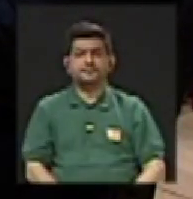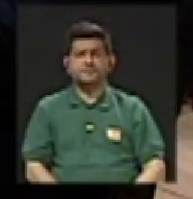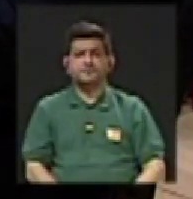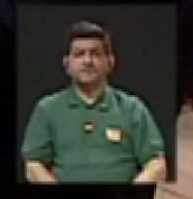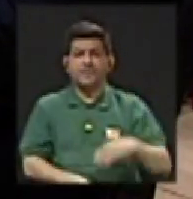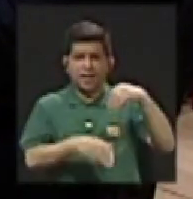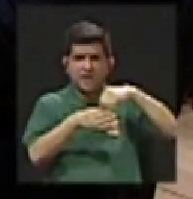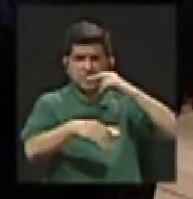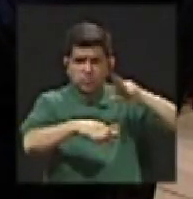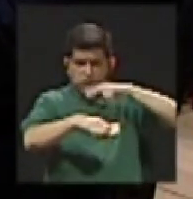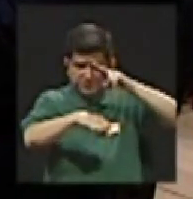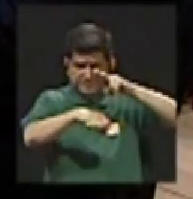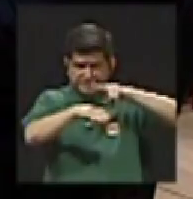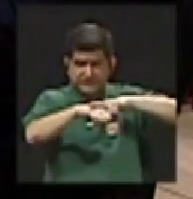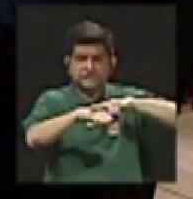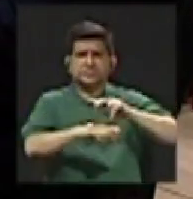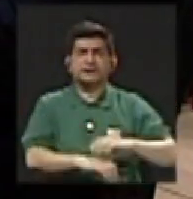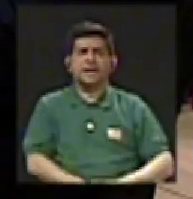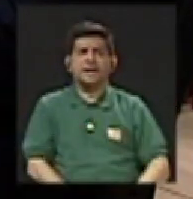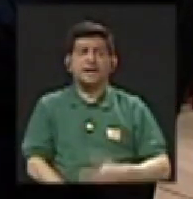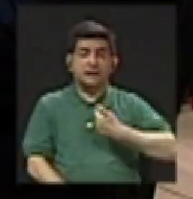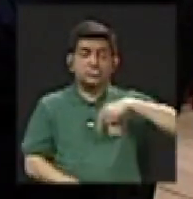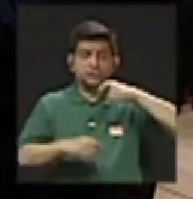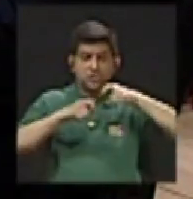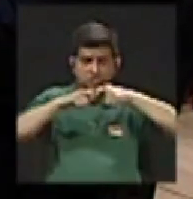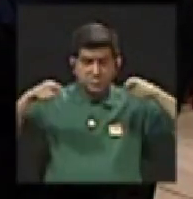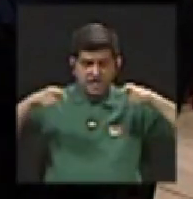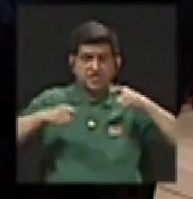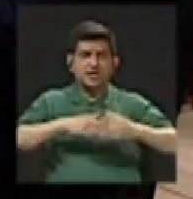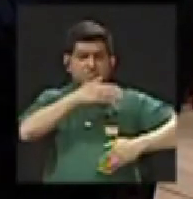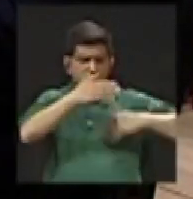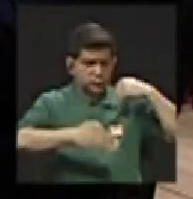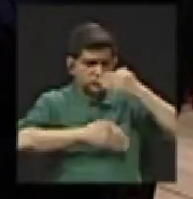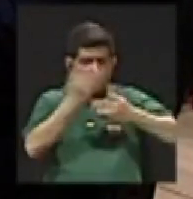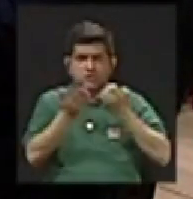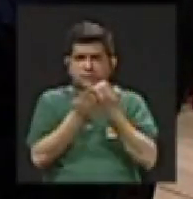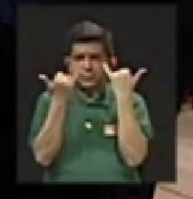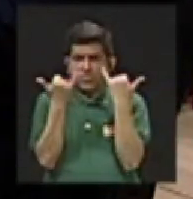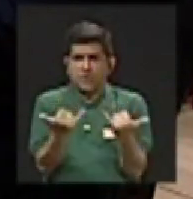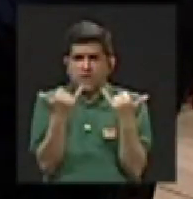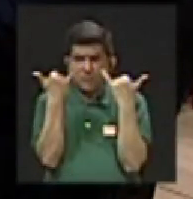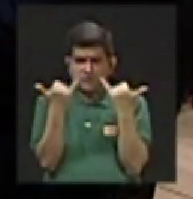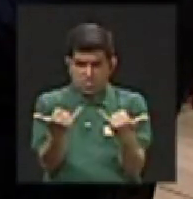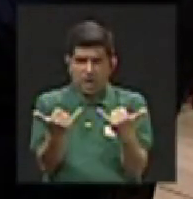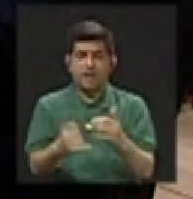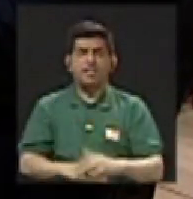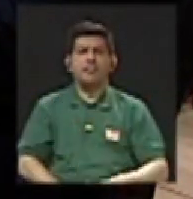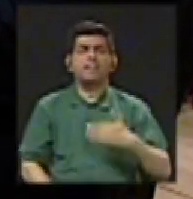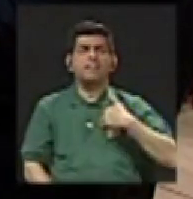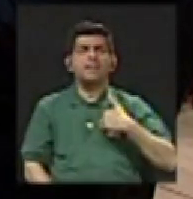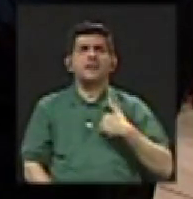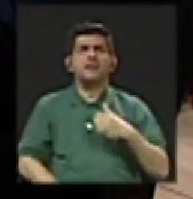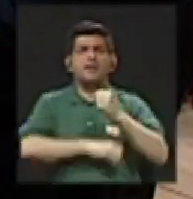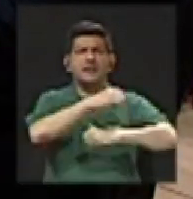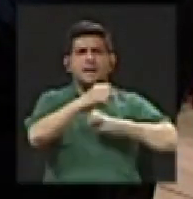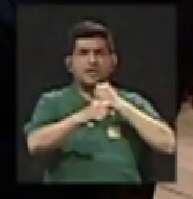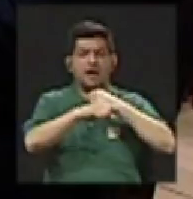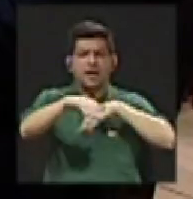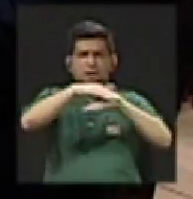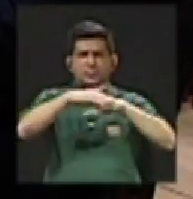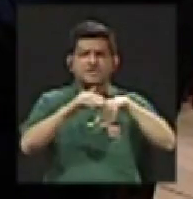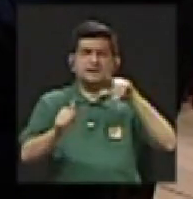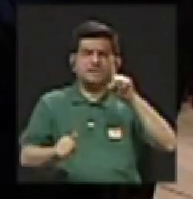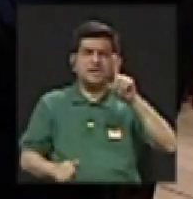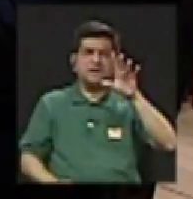nacionales con las que medimos la evolución de la actividad económica actualmente tienen como año base